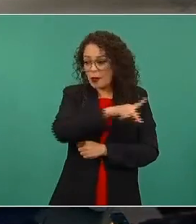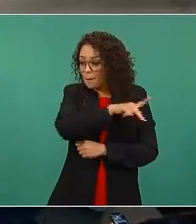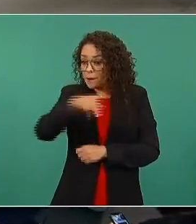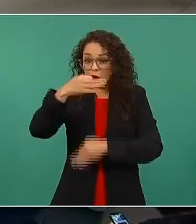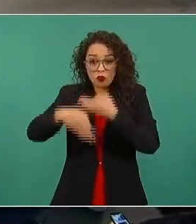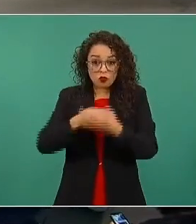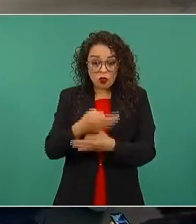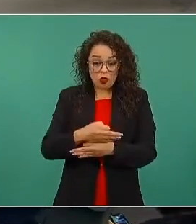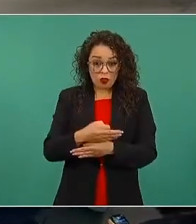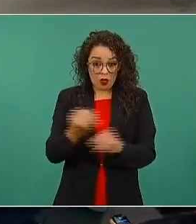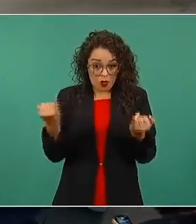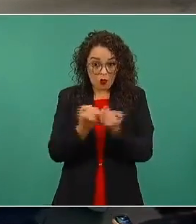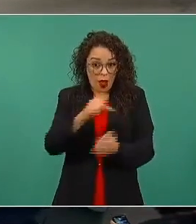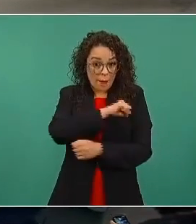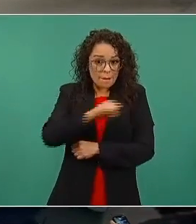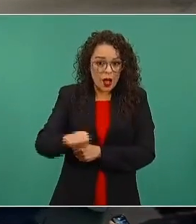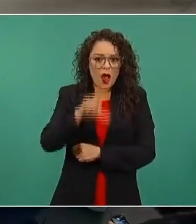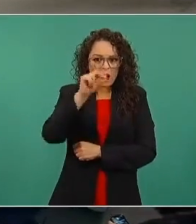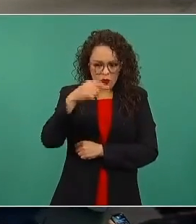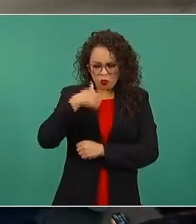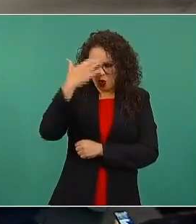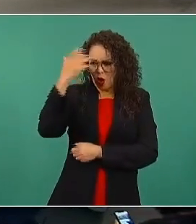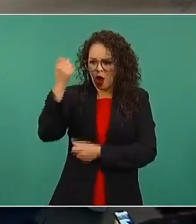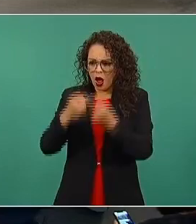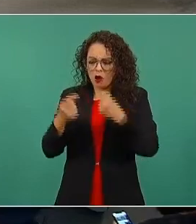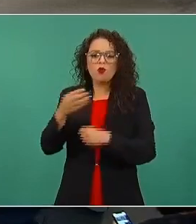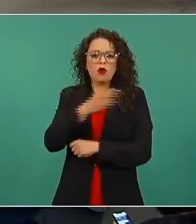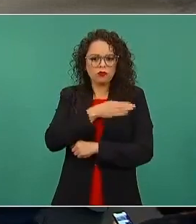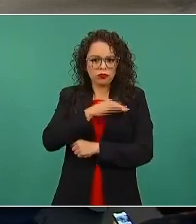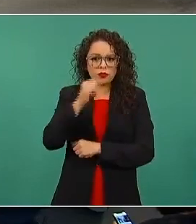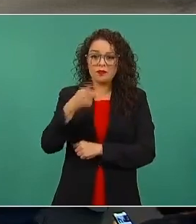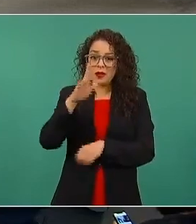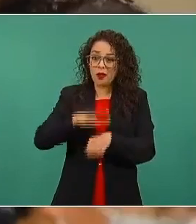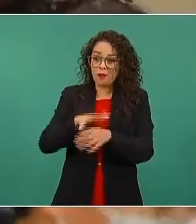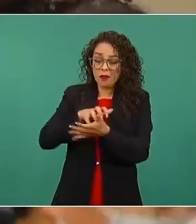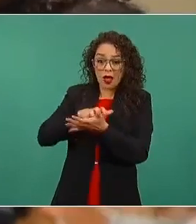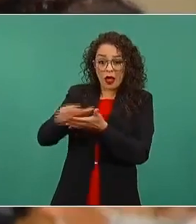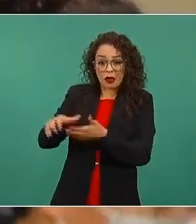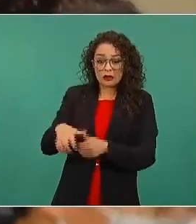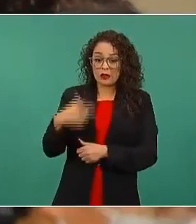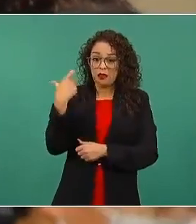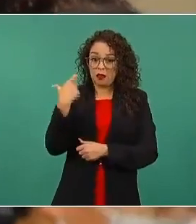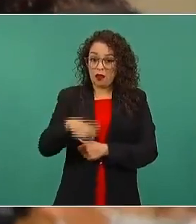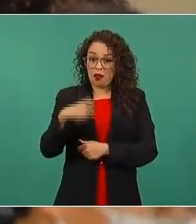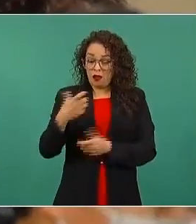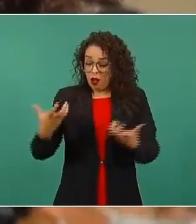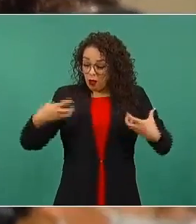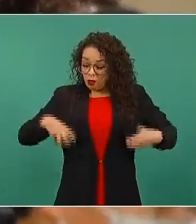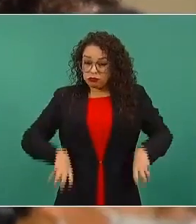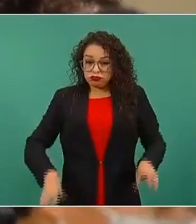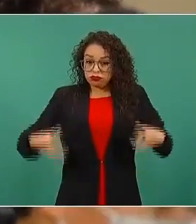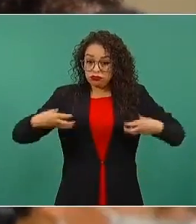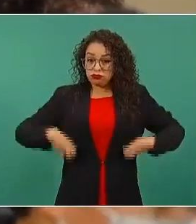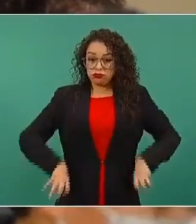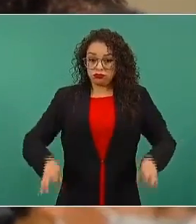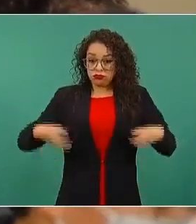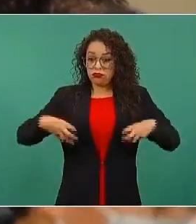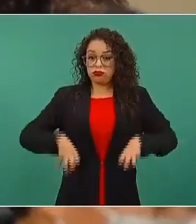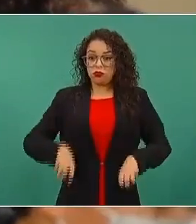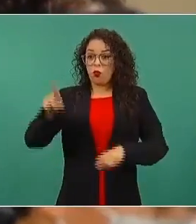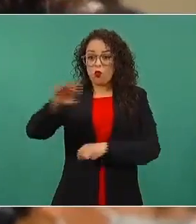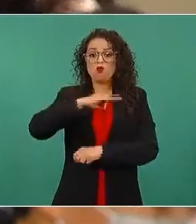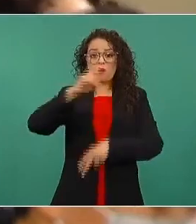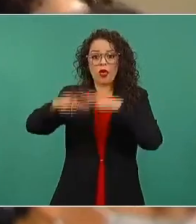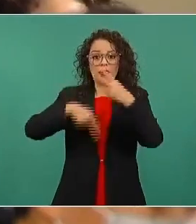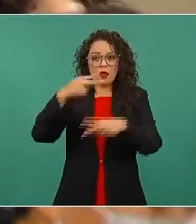sexenio, sí conozco a varias, pero la mayoría se enriqueció, presidente. Usted puede ir y alguien le puede dar un tour, aquí